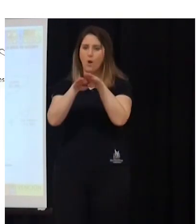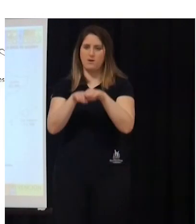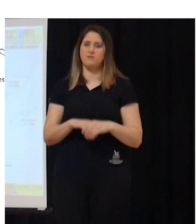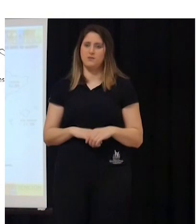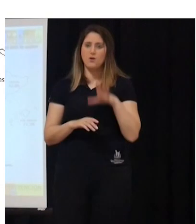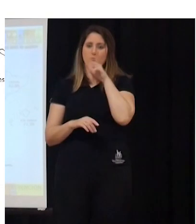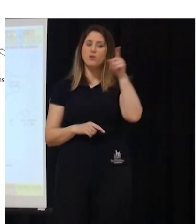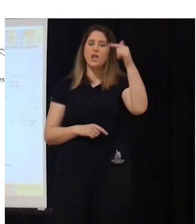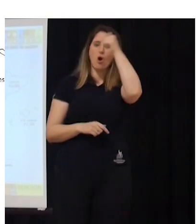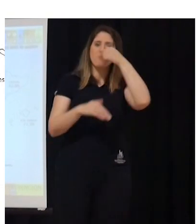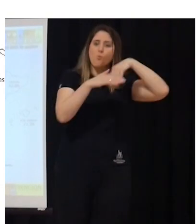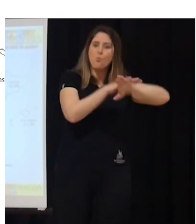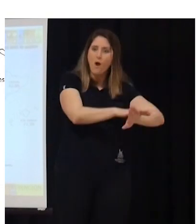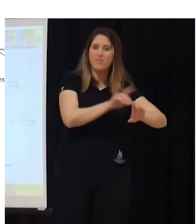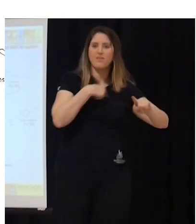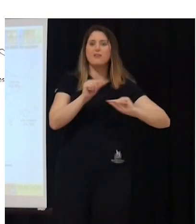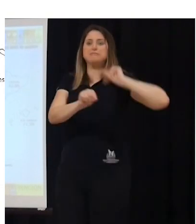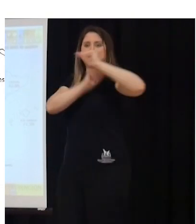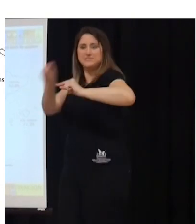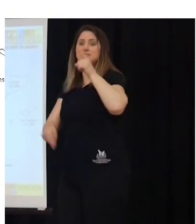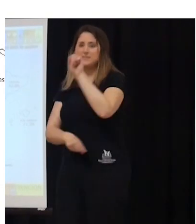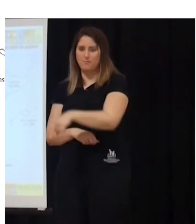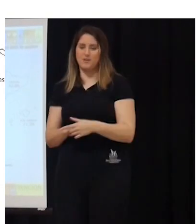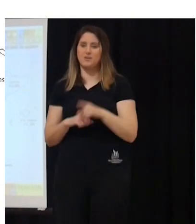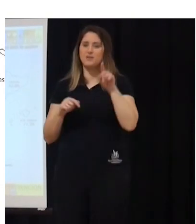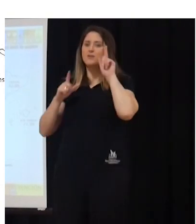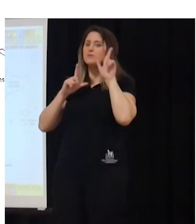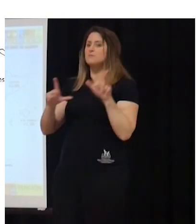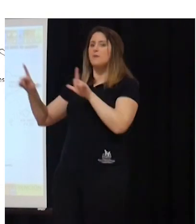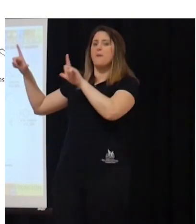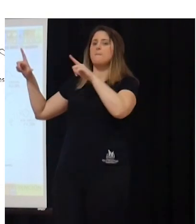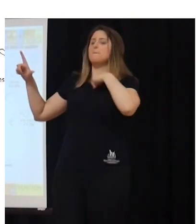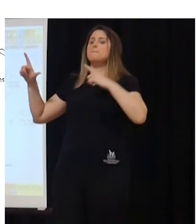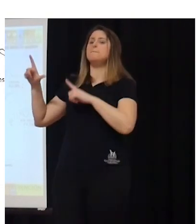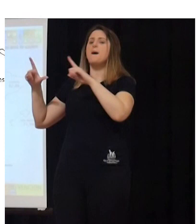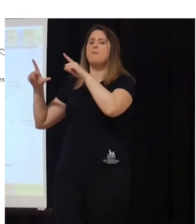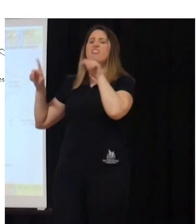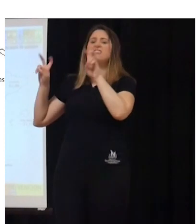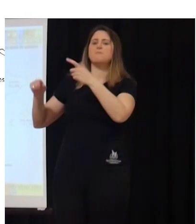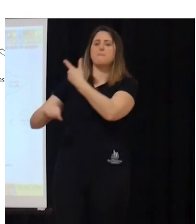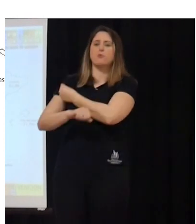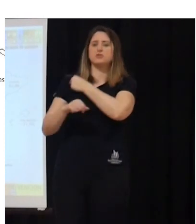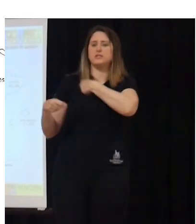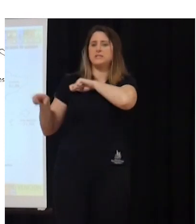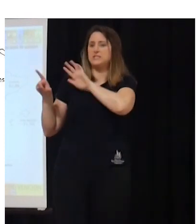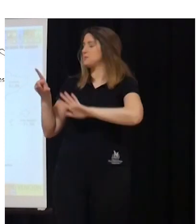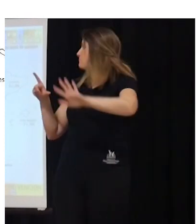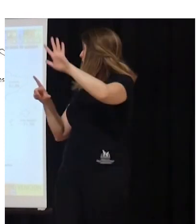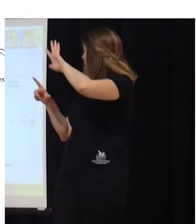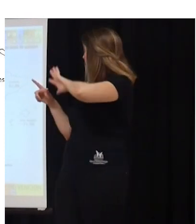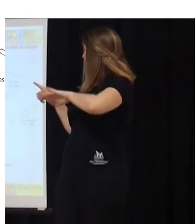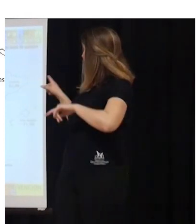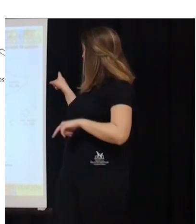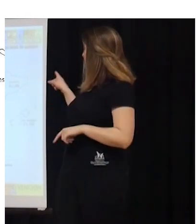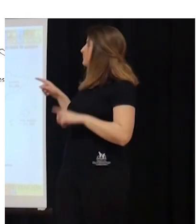Este es el mapa de vacunación en España, en el que hemos visto que